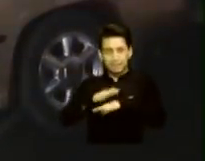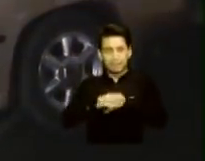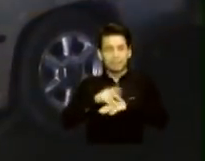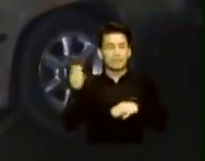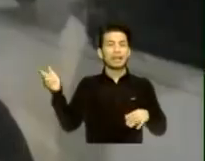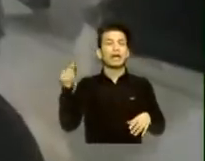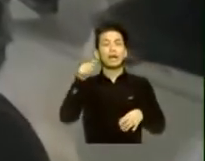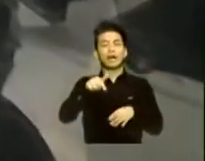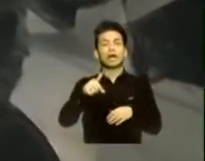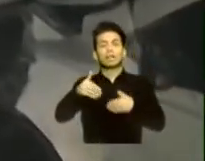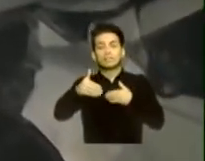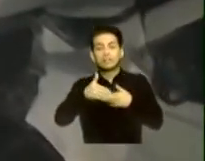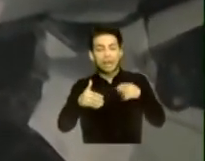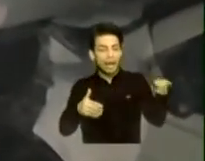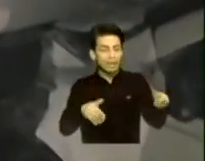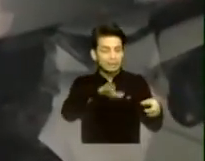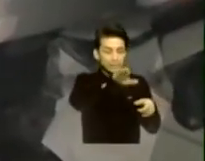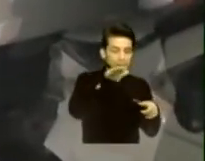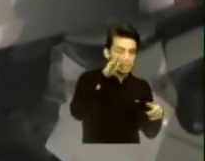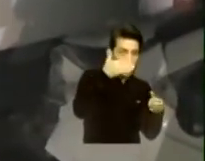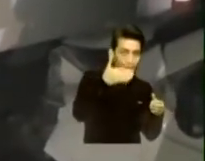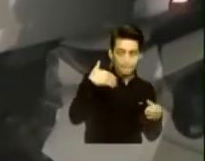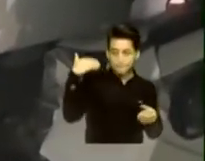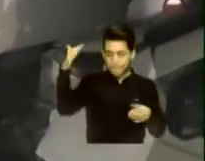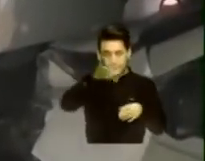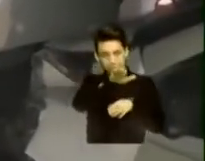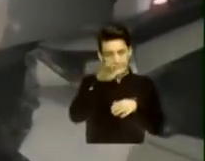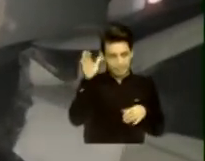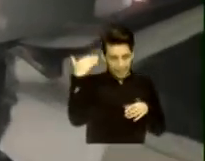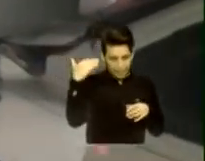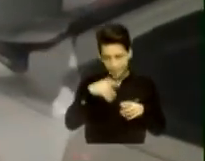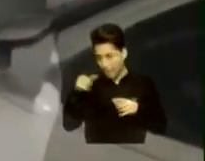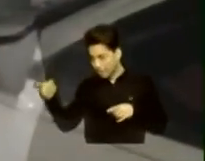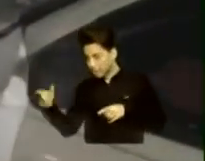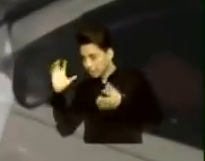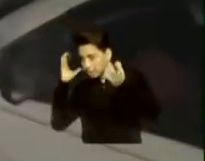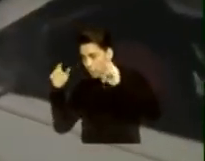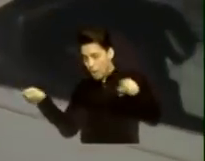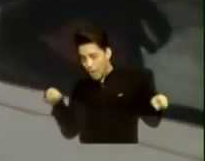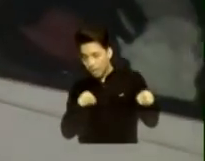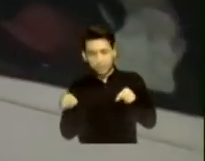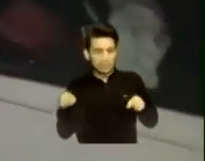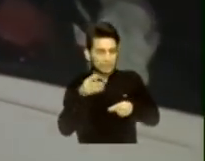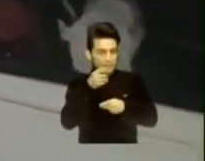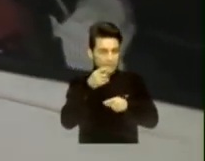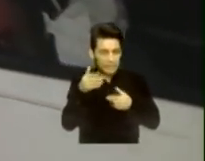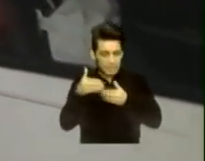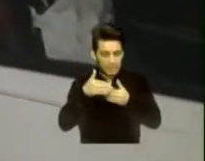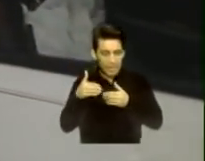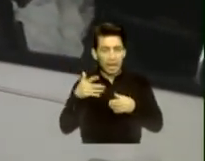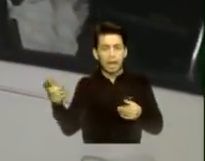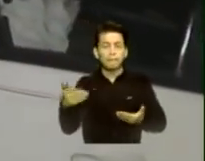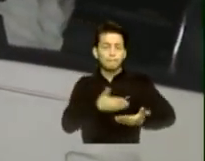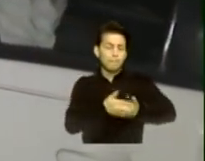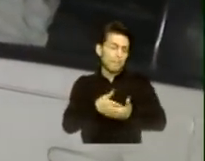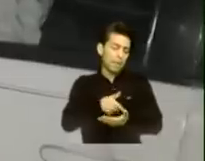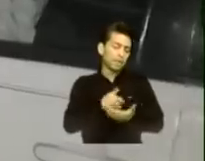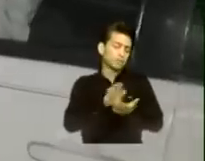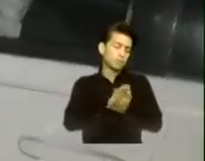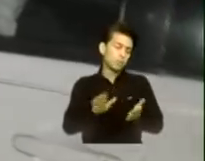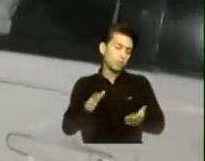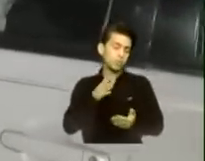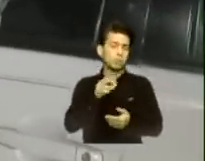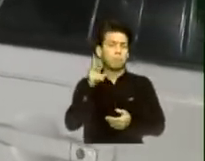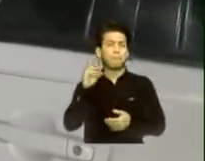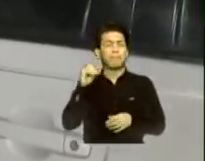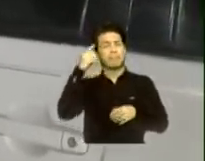entre Zacapa y Chiquimula, donde perdió la vida un menor de 20 días de nacido. Se trata de Carlos Giovanni Díaz Ramírez,